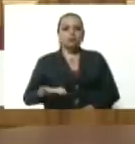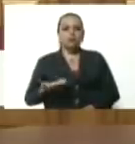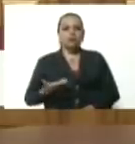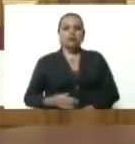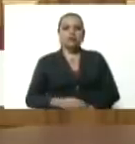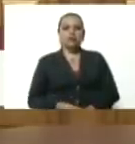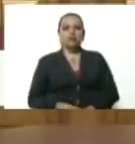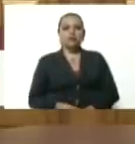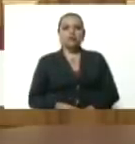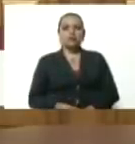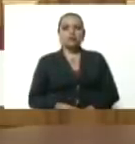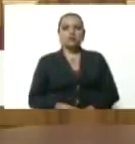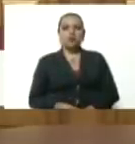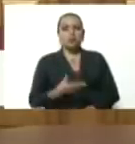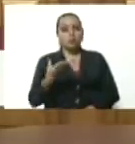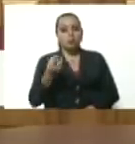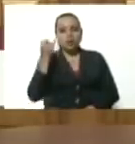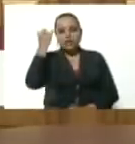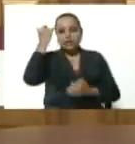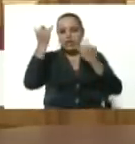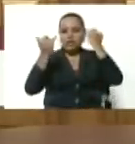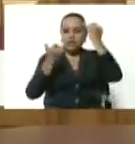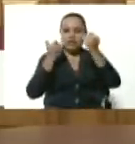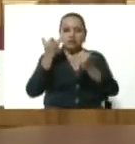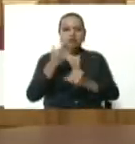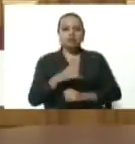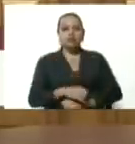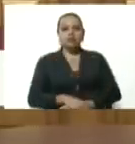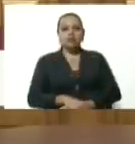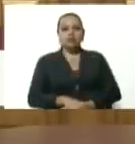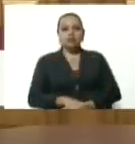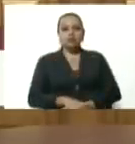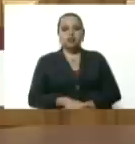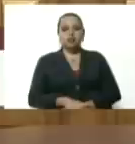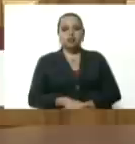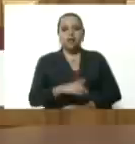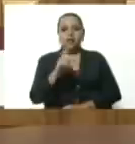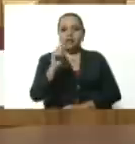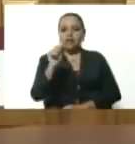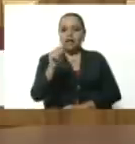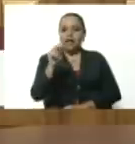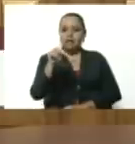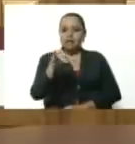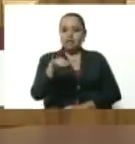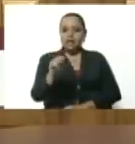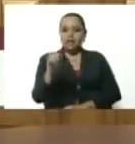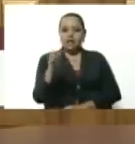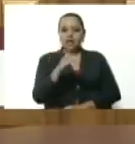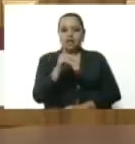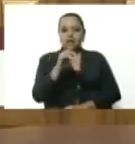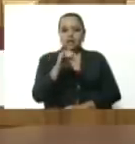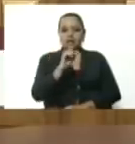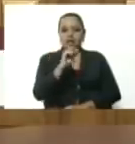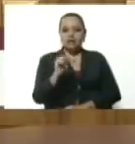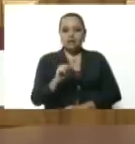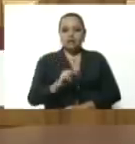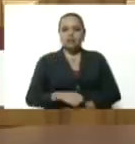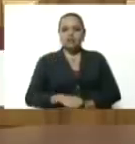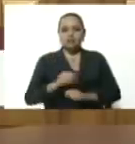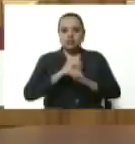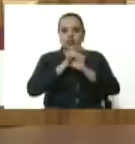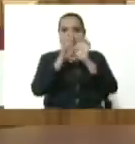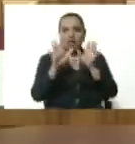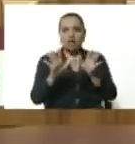acertado y muy inteligente, como es ella, Tania Valentina, esa aclaratoria para